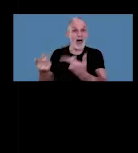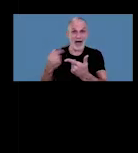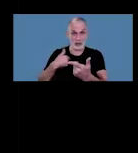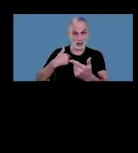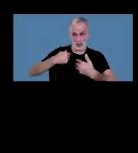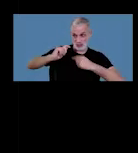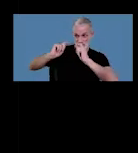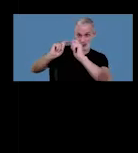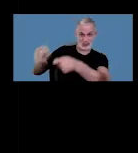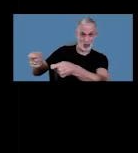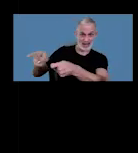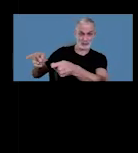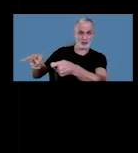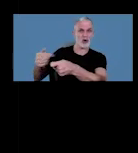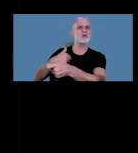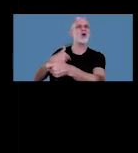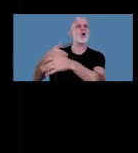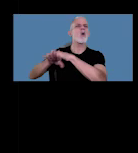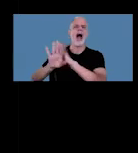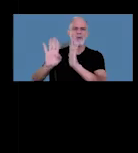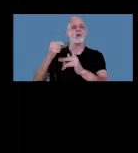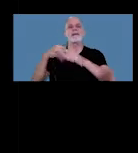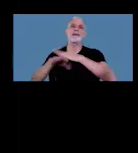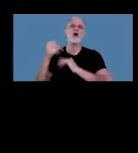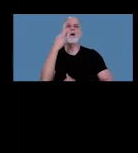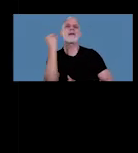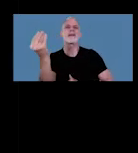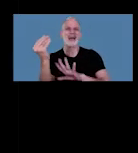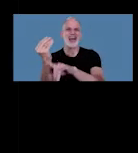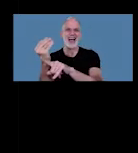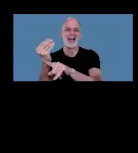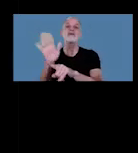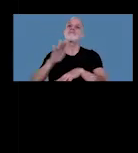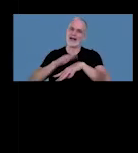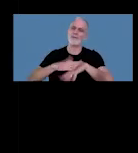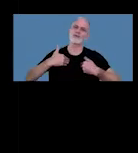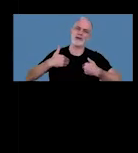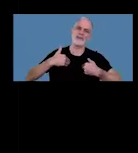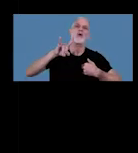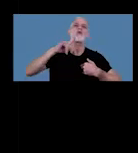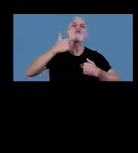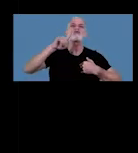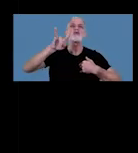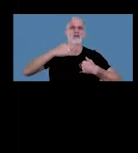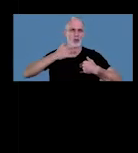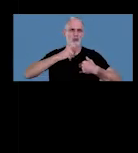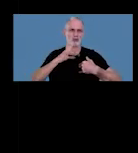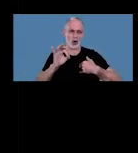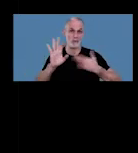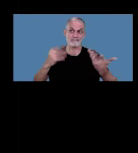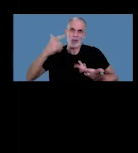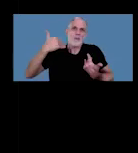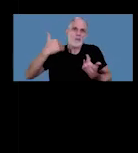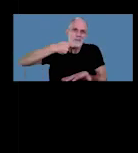y se reserva para él el usufructo vitalicio, va a ser el responsable del gravamen, va a ser el sujeto pasivo de la